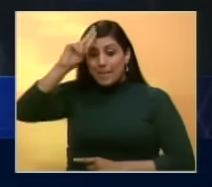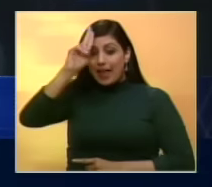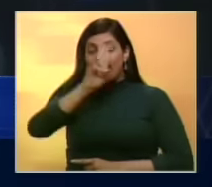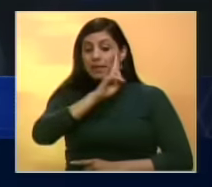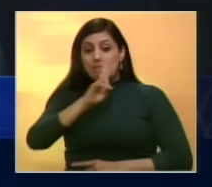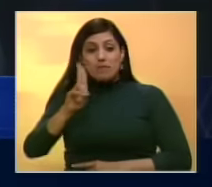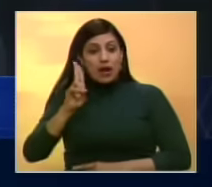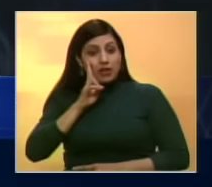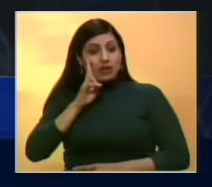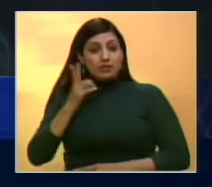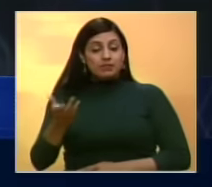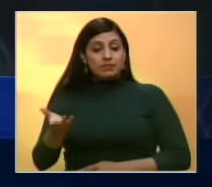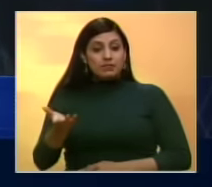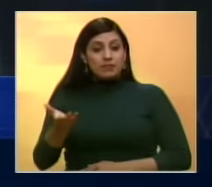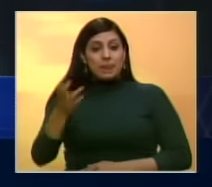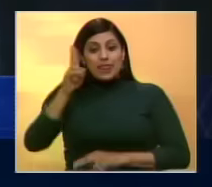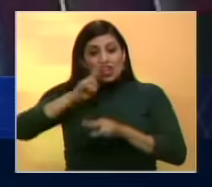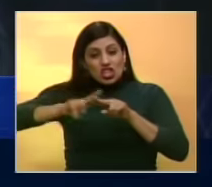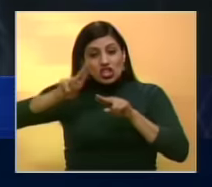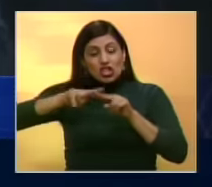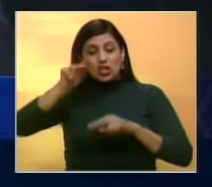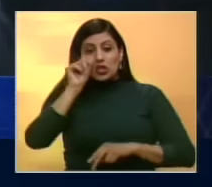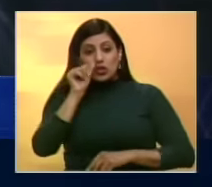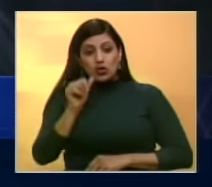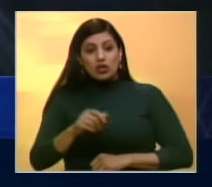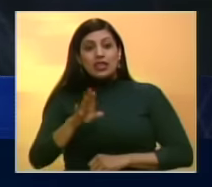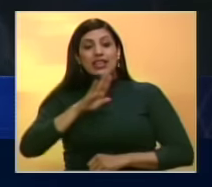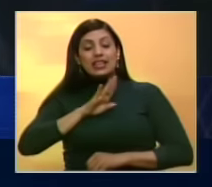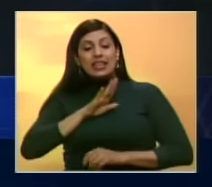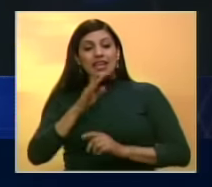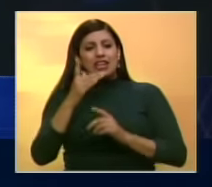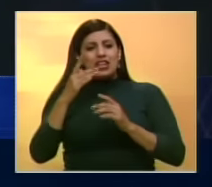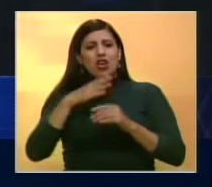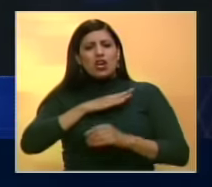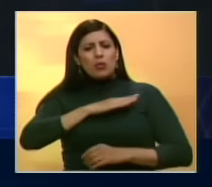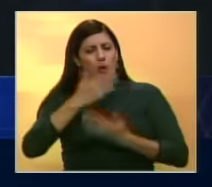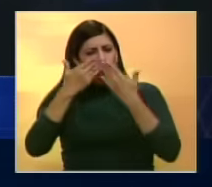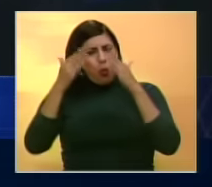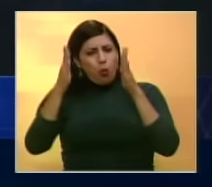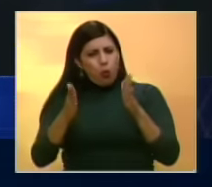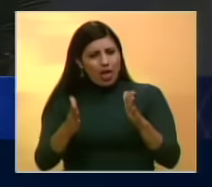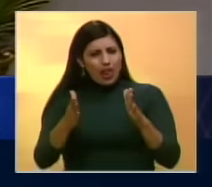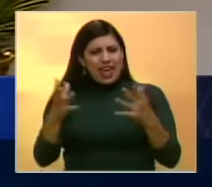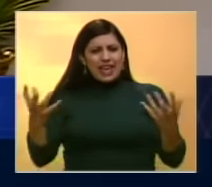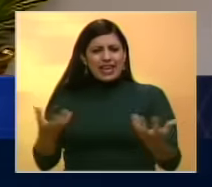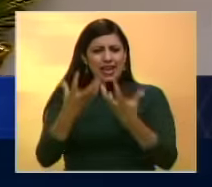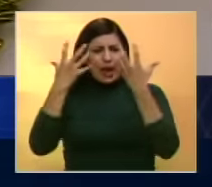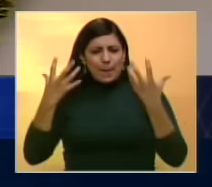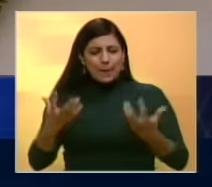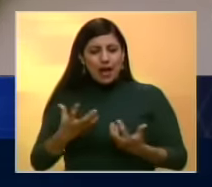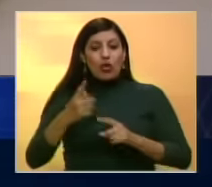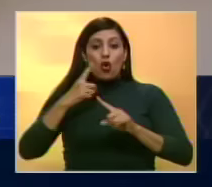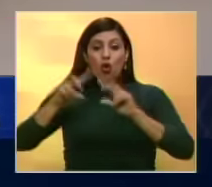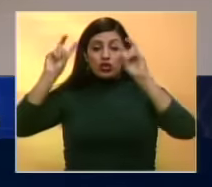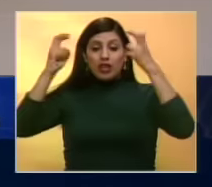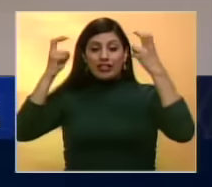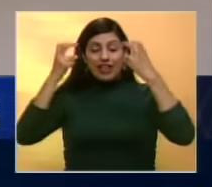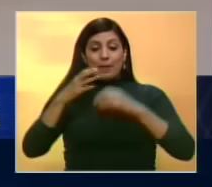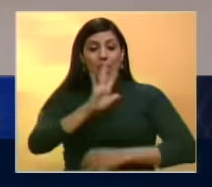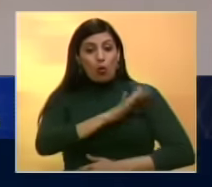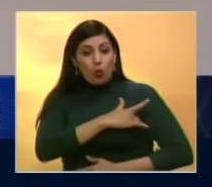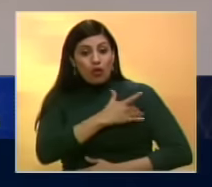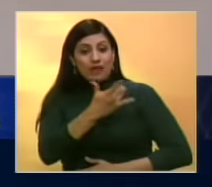y madres de niños que estaban en un simoncito que fue quemado el tema de la educación superior